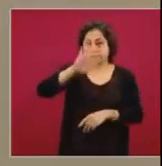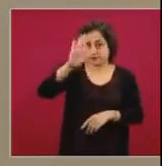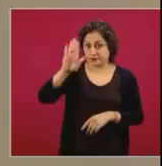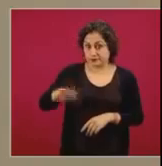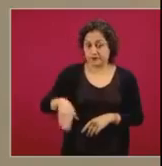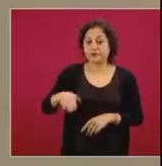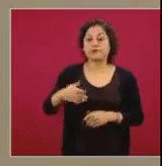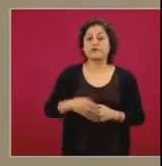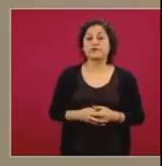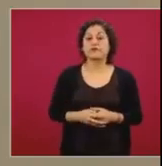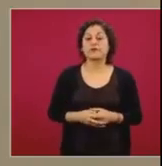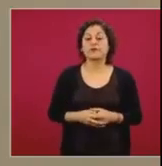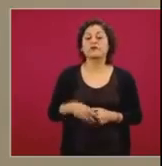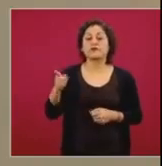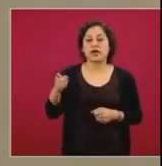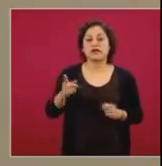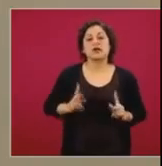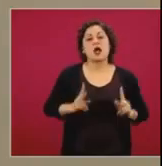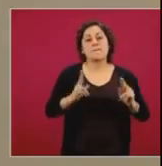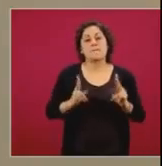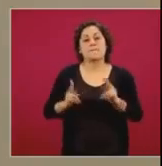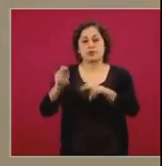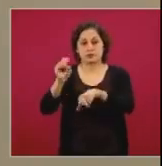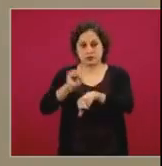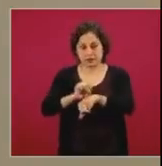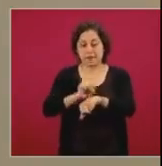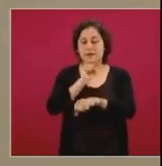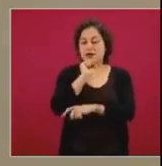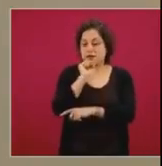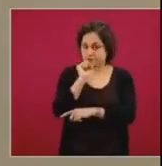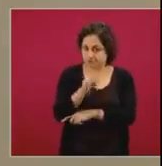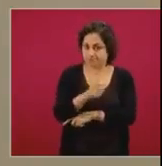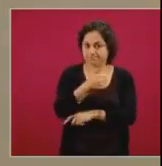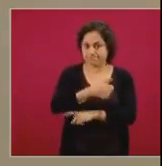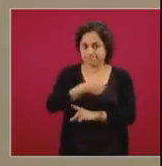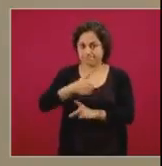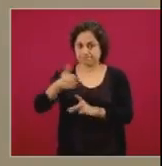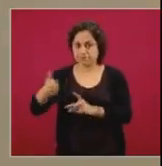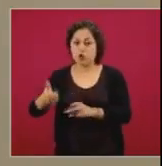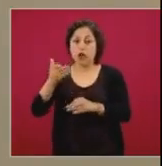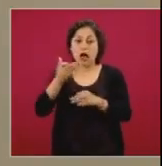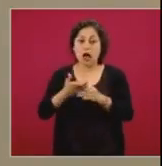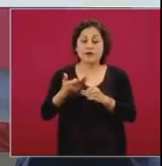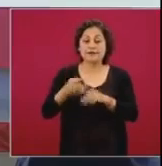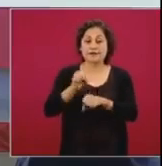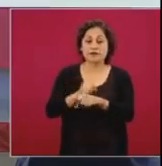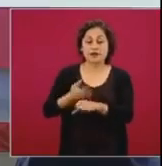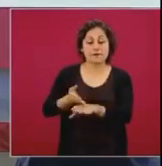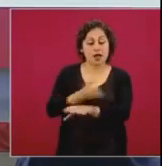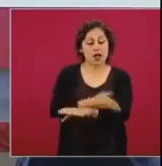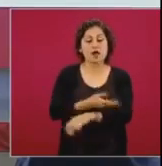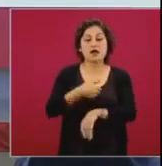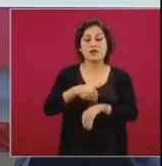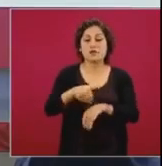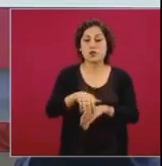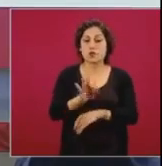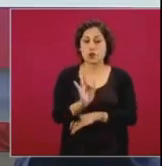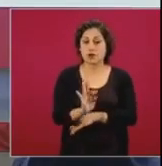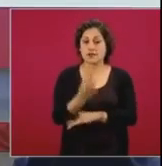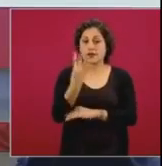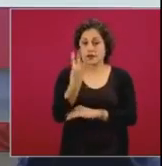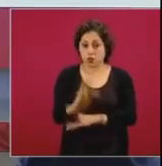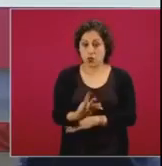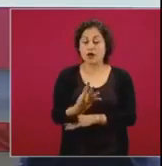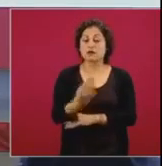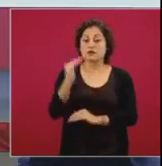presentada por semana epidemiológica, la semana que está cerrando el día de hoy, la número 44, con un incremento del 3%